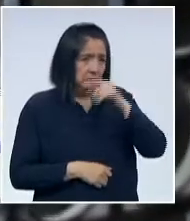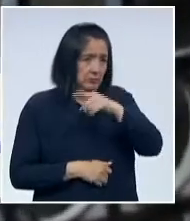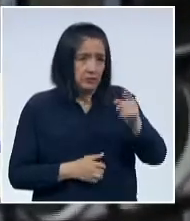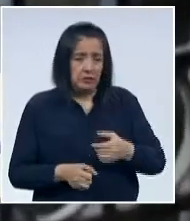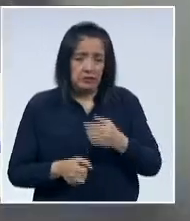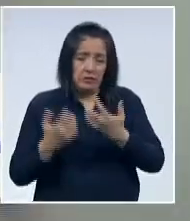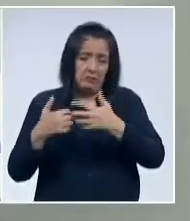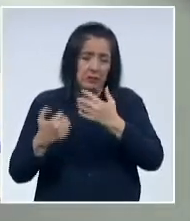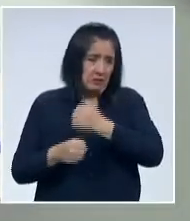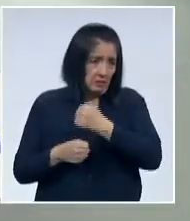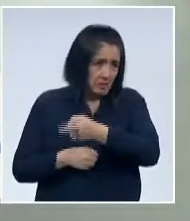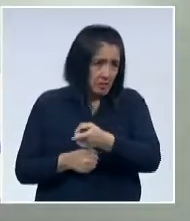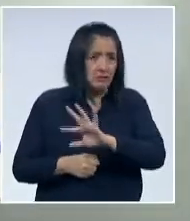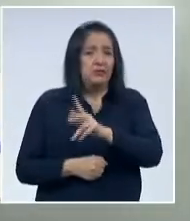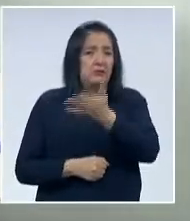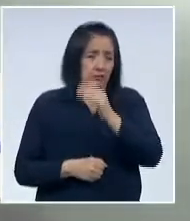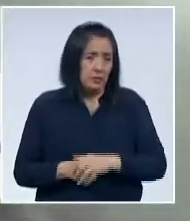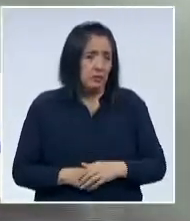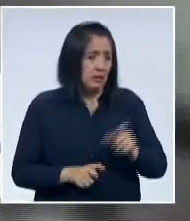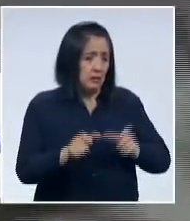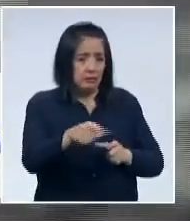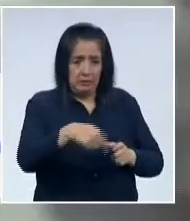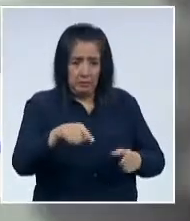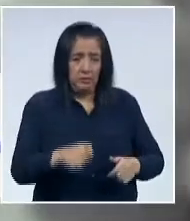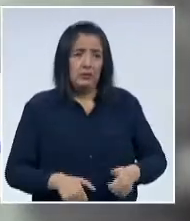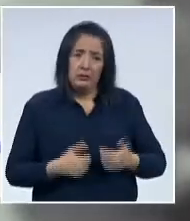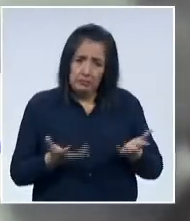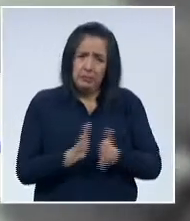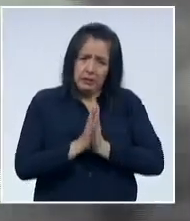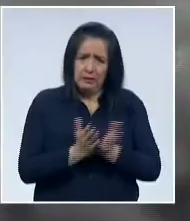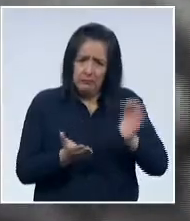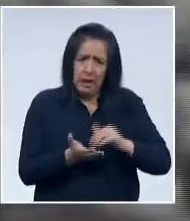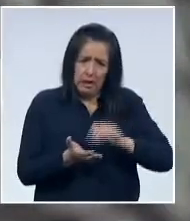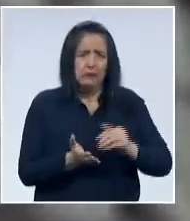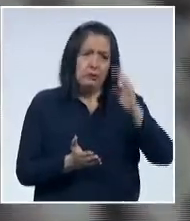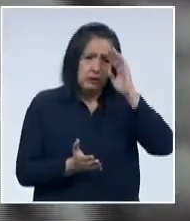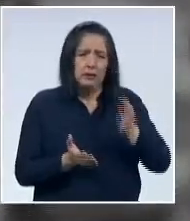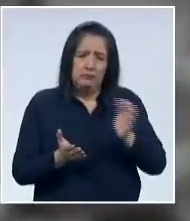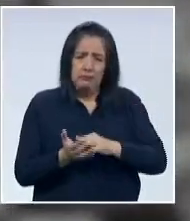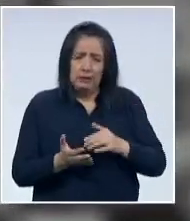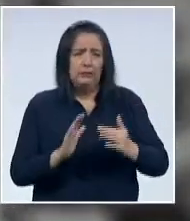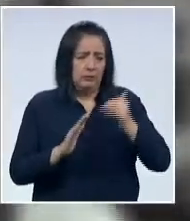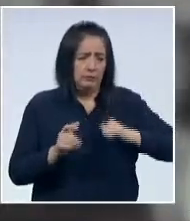y le roban. La comunidad solo pide mayor presencia policial y de los serenos en el lugar.